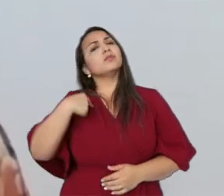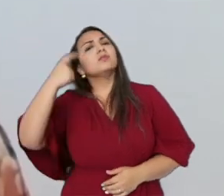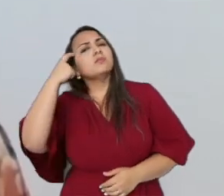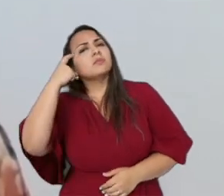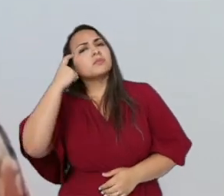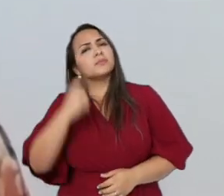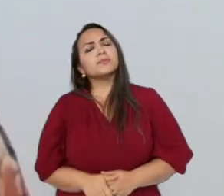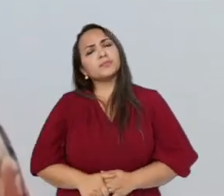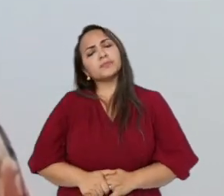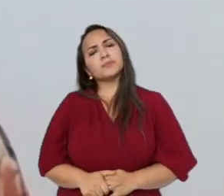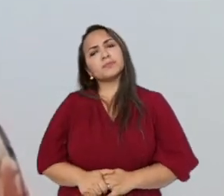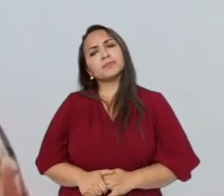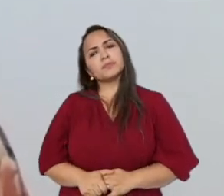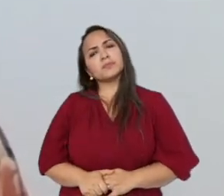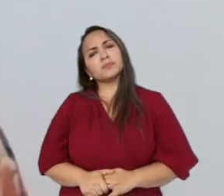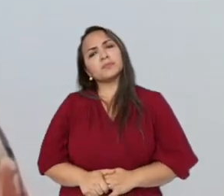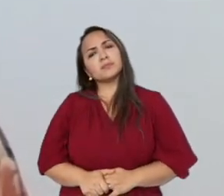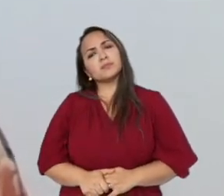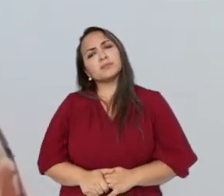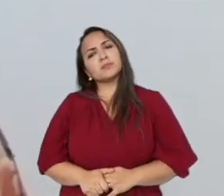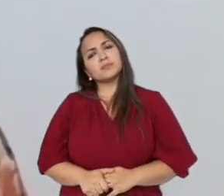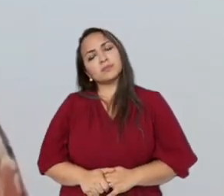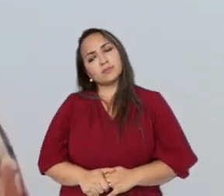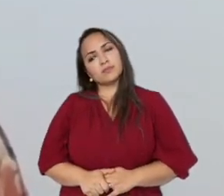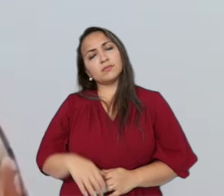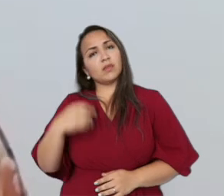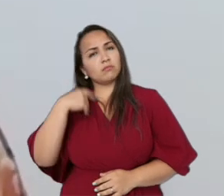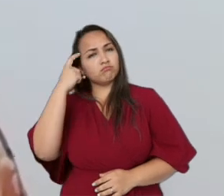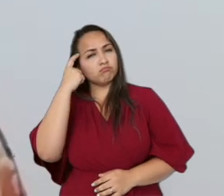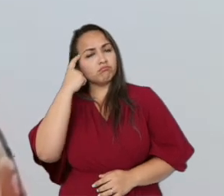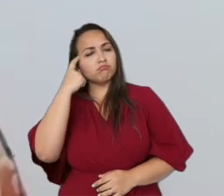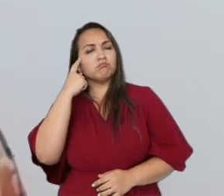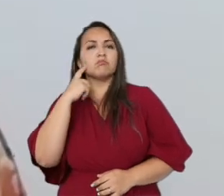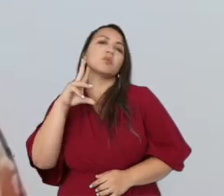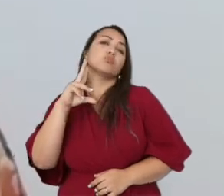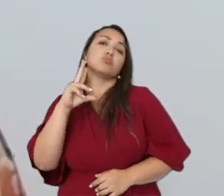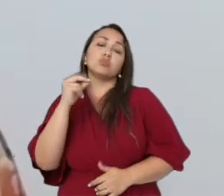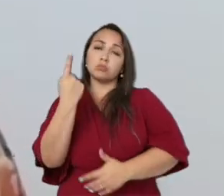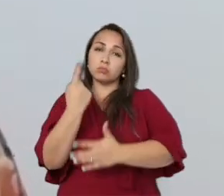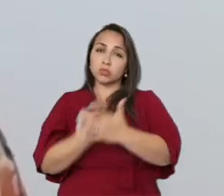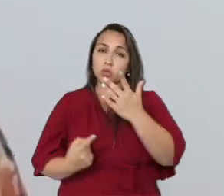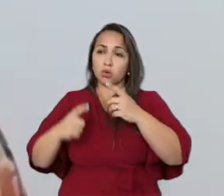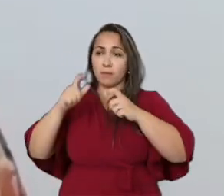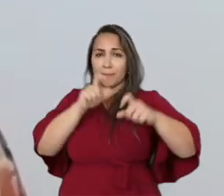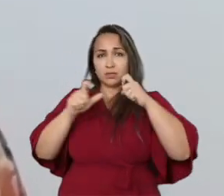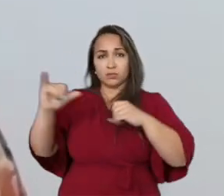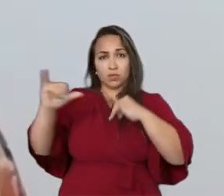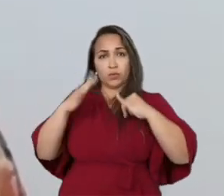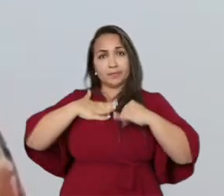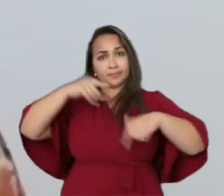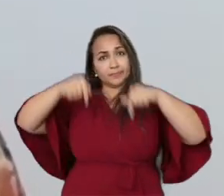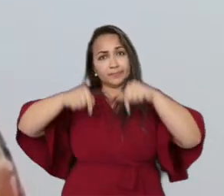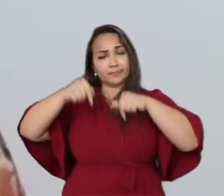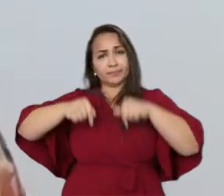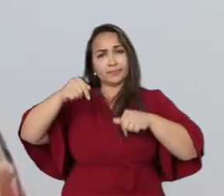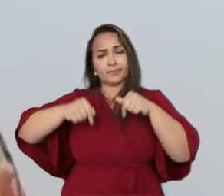Pienso que lo tengo muy grabado, que no solamente las personas con esta